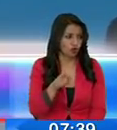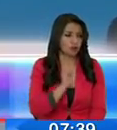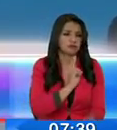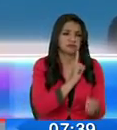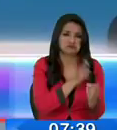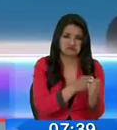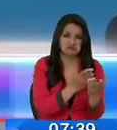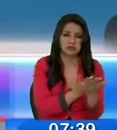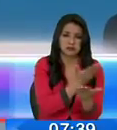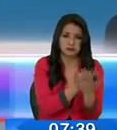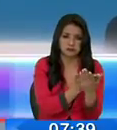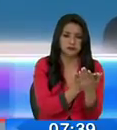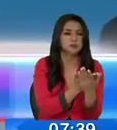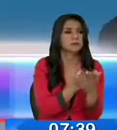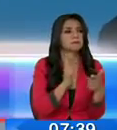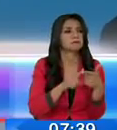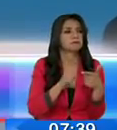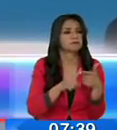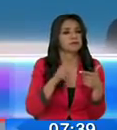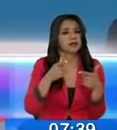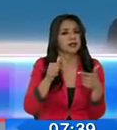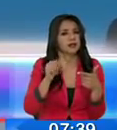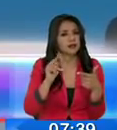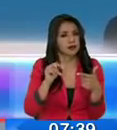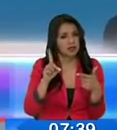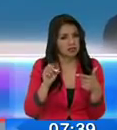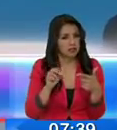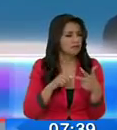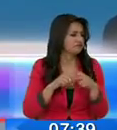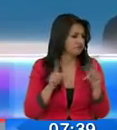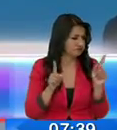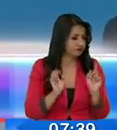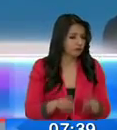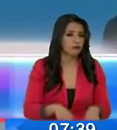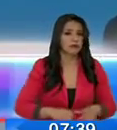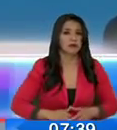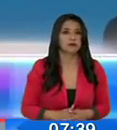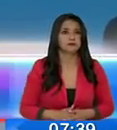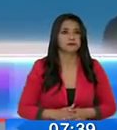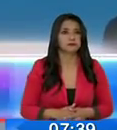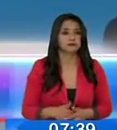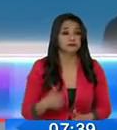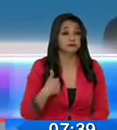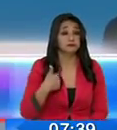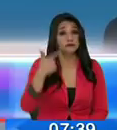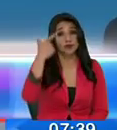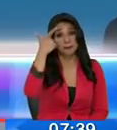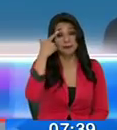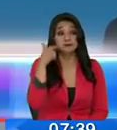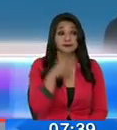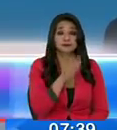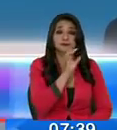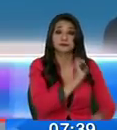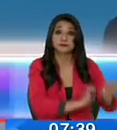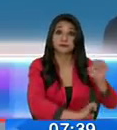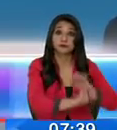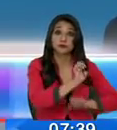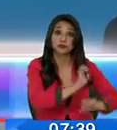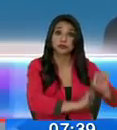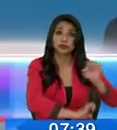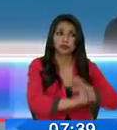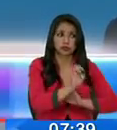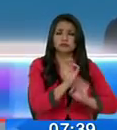esta propuesta, el doctor Víctor Granda, entre otros. Y creemos que esa evaluación ha tenido